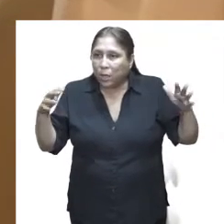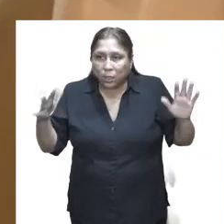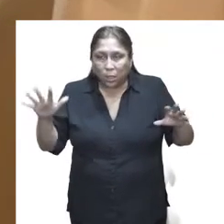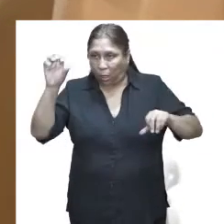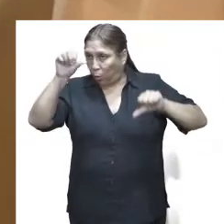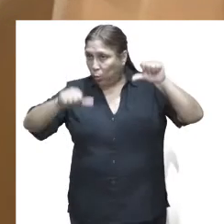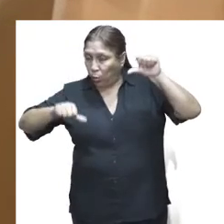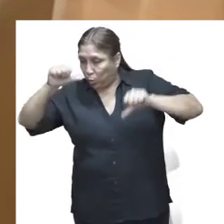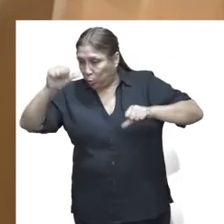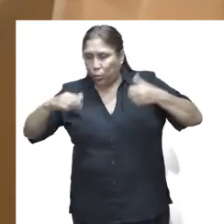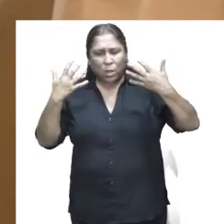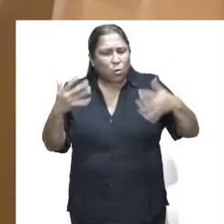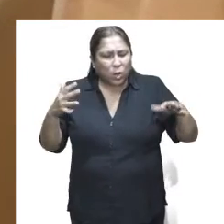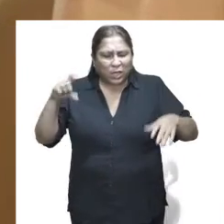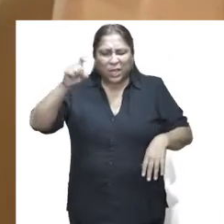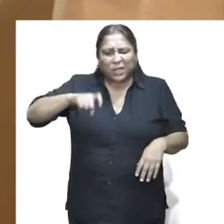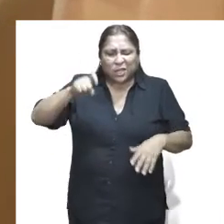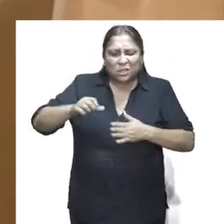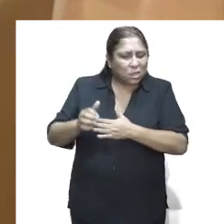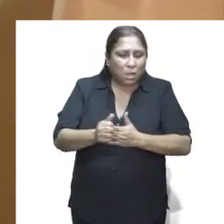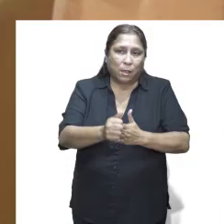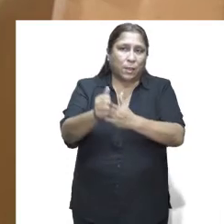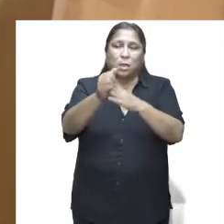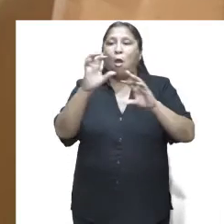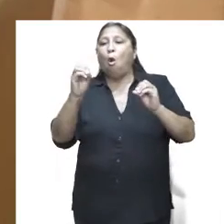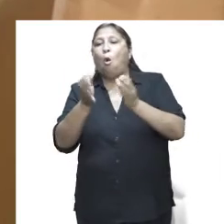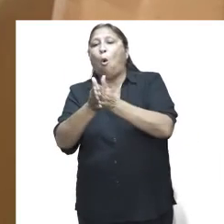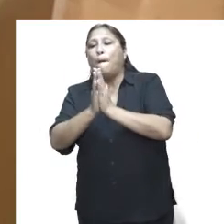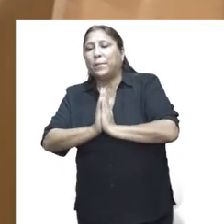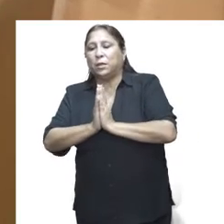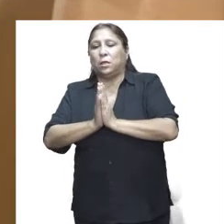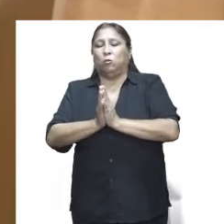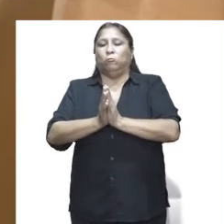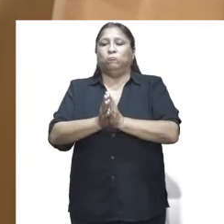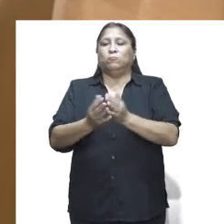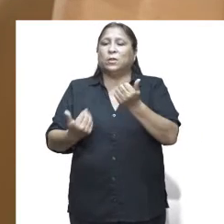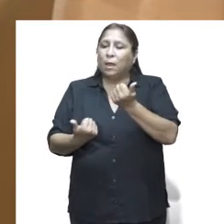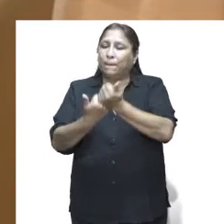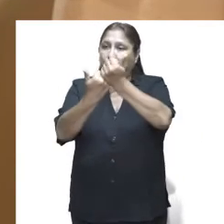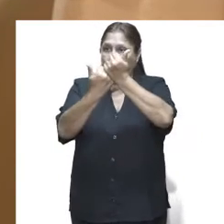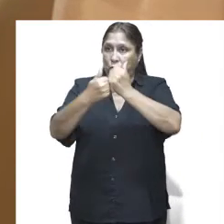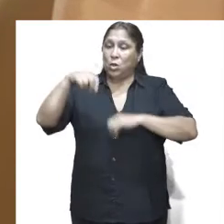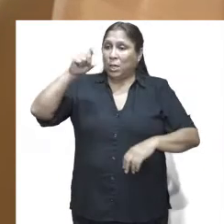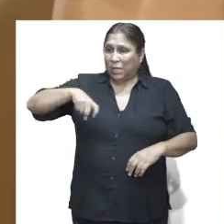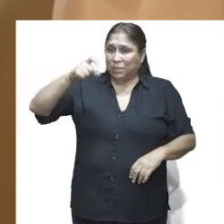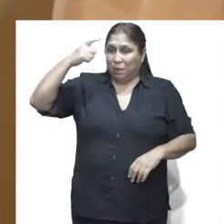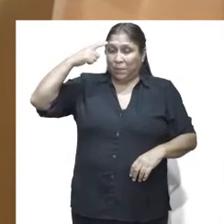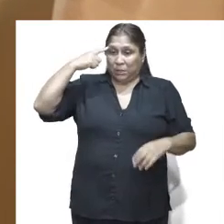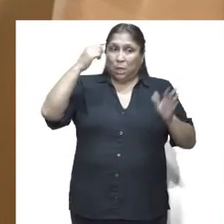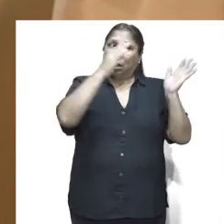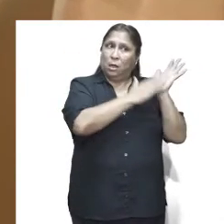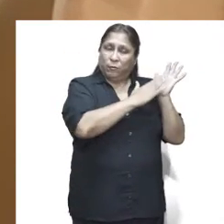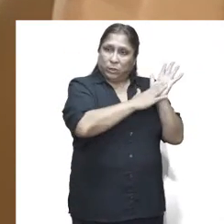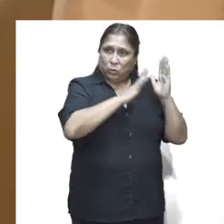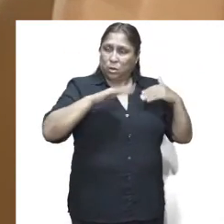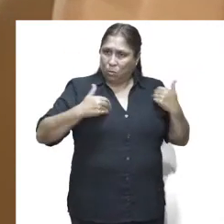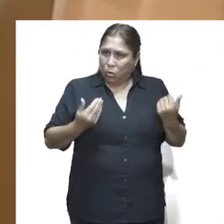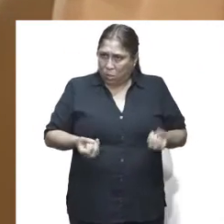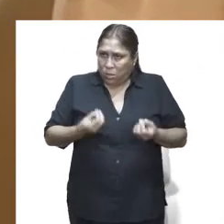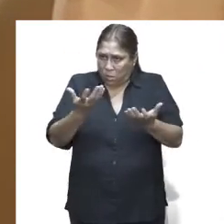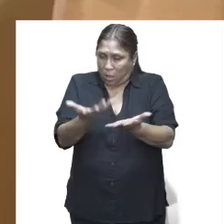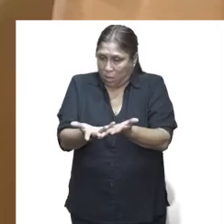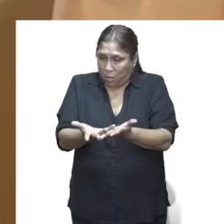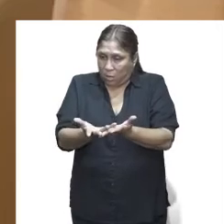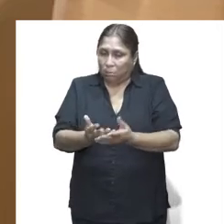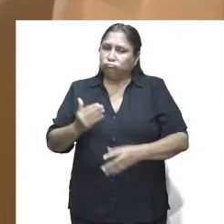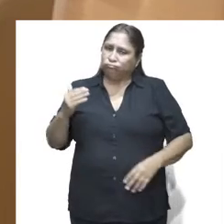o necesidad de orientación o solicitud de intervención que se considere que desde la Defensoría se pueda dar, ¿no?